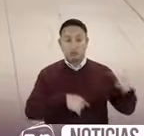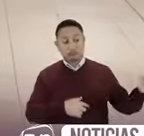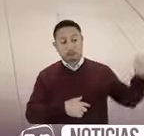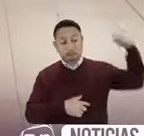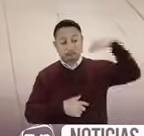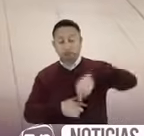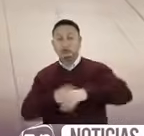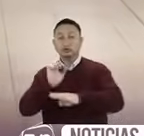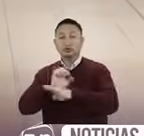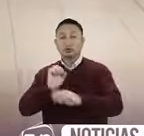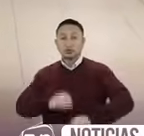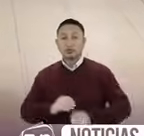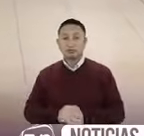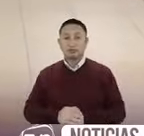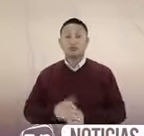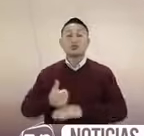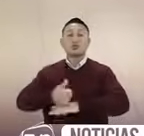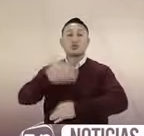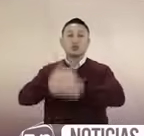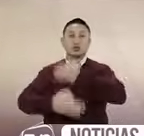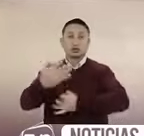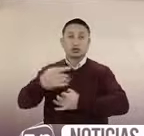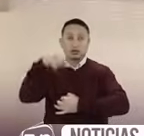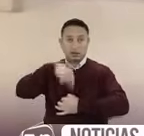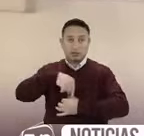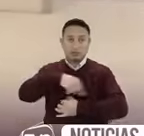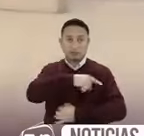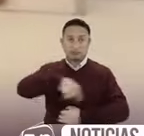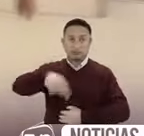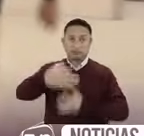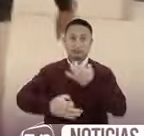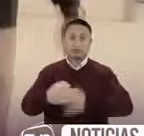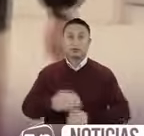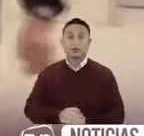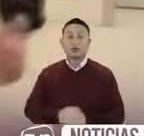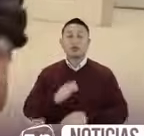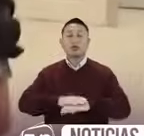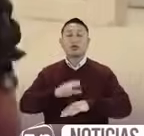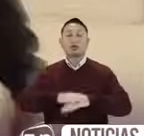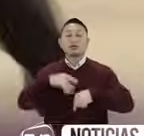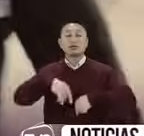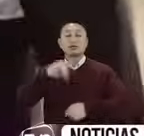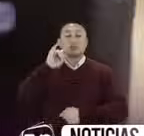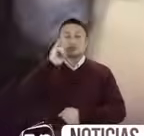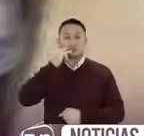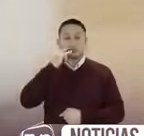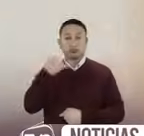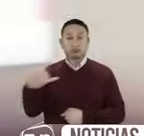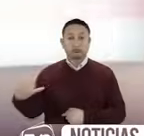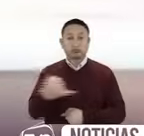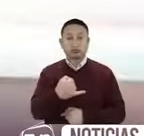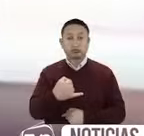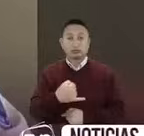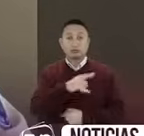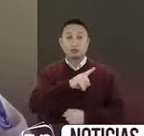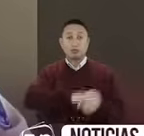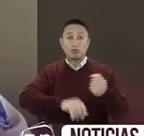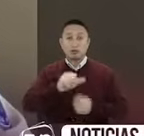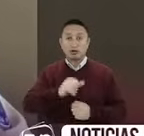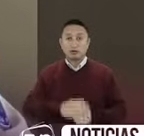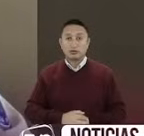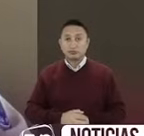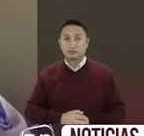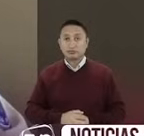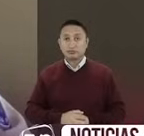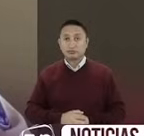era requerido por un tribunal de garantías penales de Cañar por el supuesto delito de violación a su propio hijo. Entonces, sí, lo que